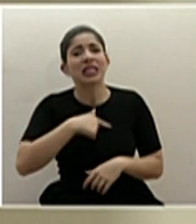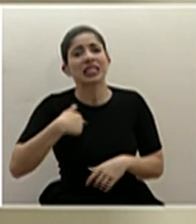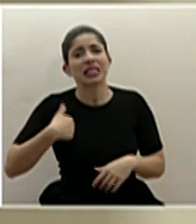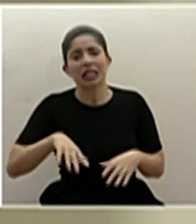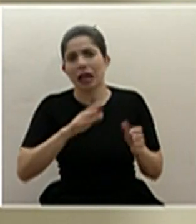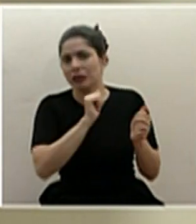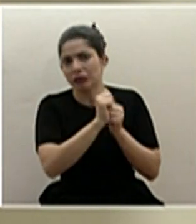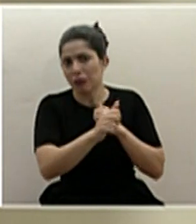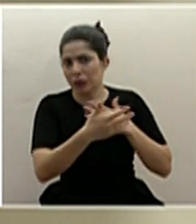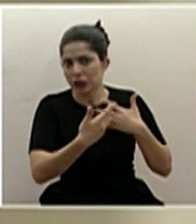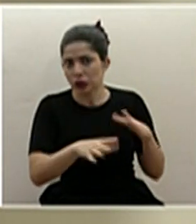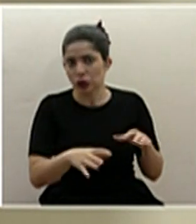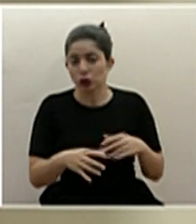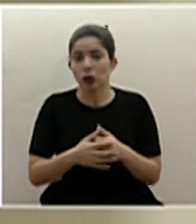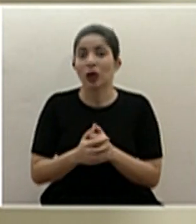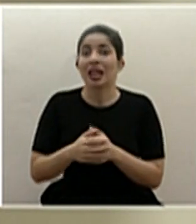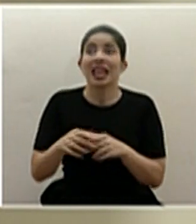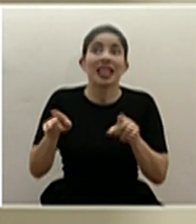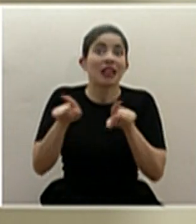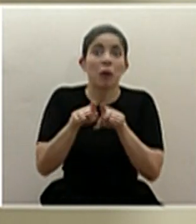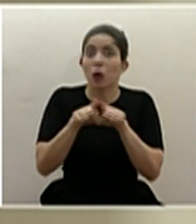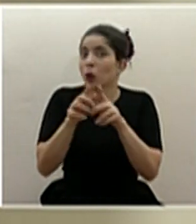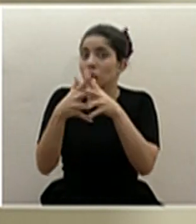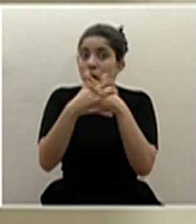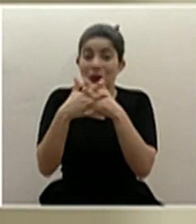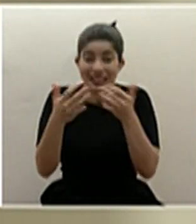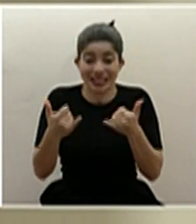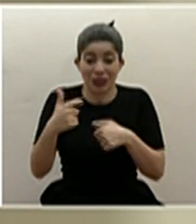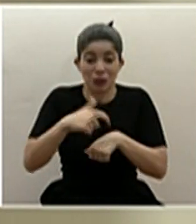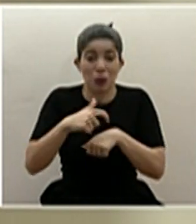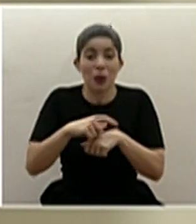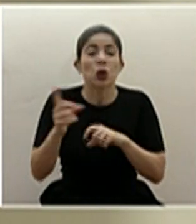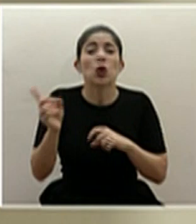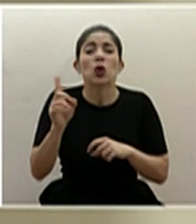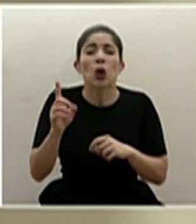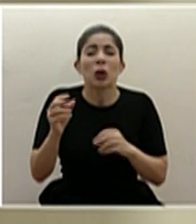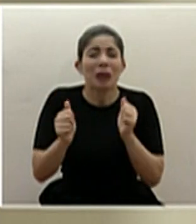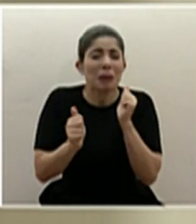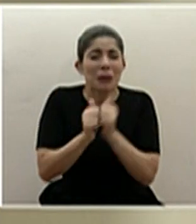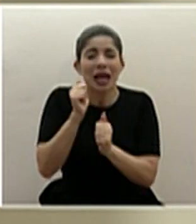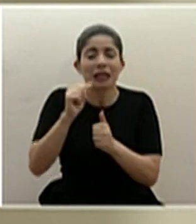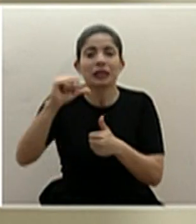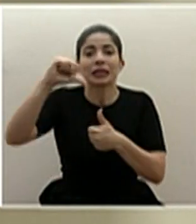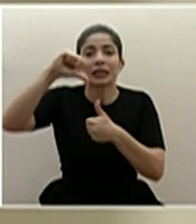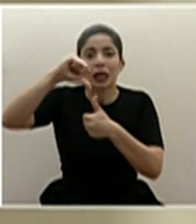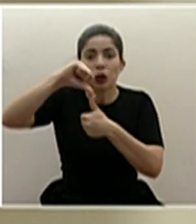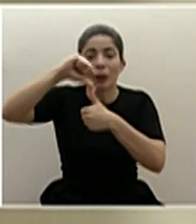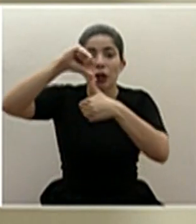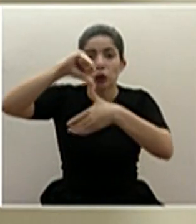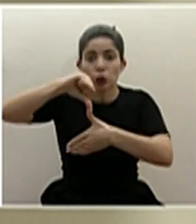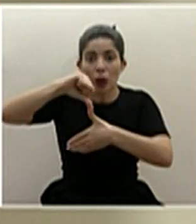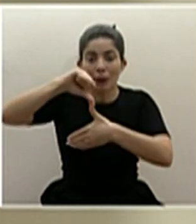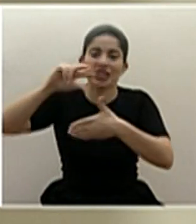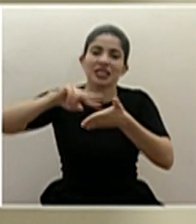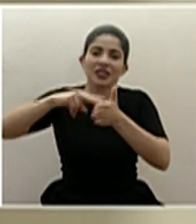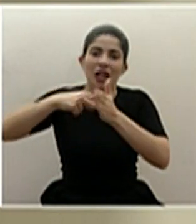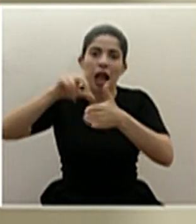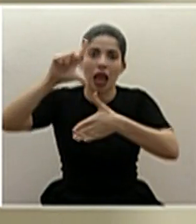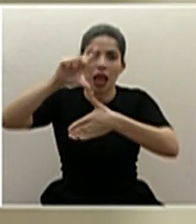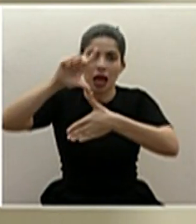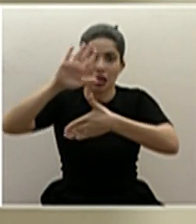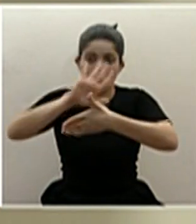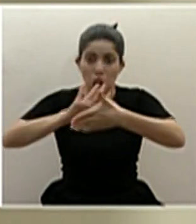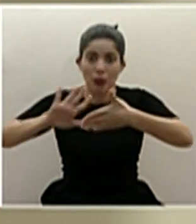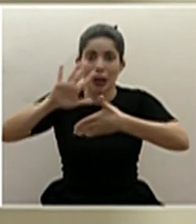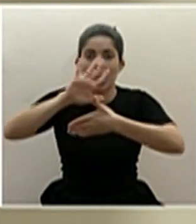China y ya no, ni siquiera lo es Estados Unidos. En este momento es Latinoamérica, Centroamérica y Suramérica las zonas